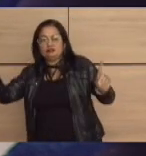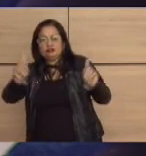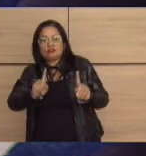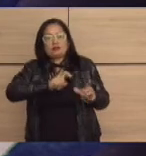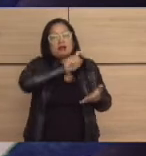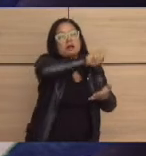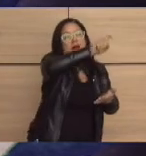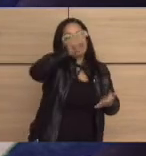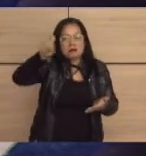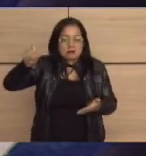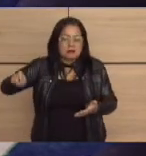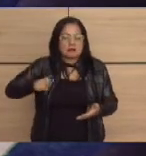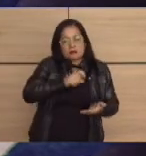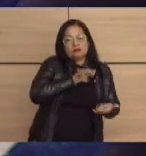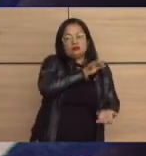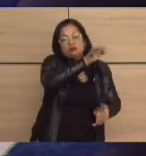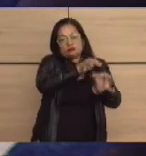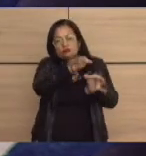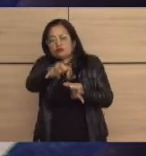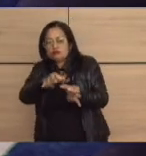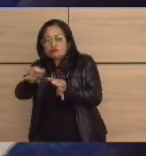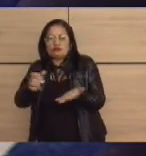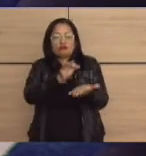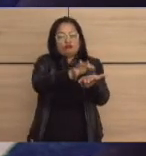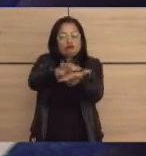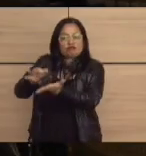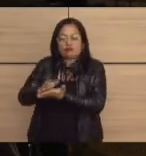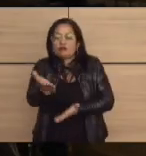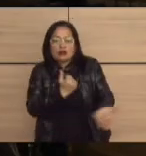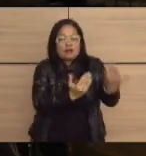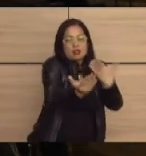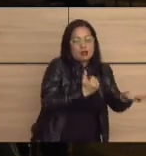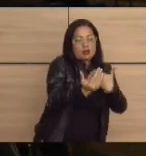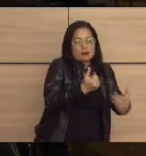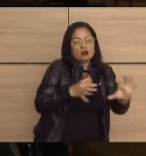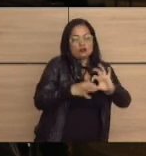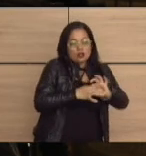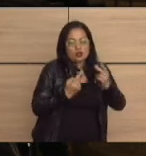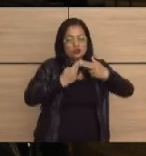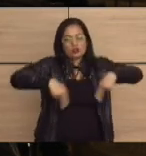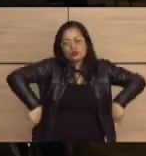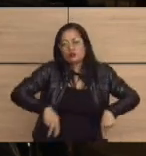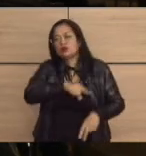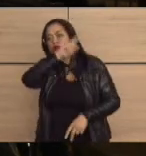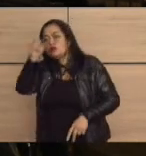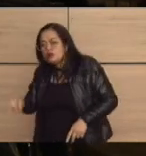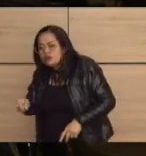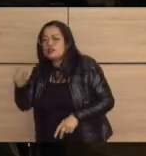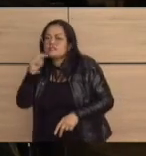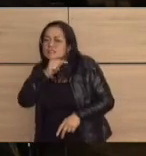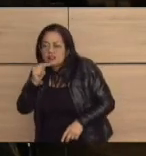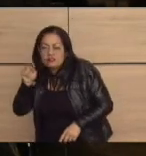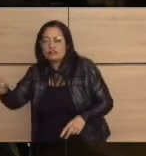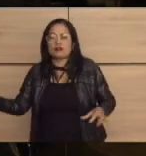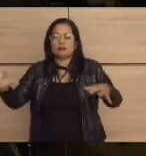ciudad en ciudad tratando de decirle a la gente que se unieran con los otros, a los de Tunja que se unieran con los de Santa Fe, que se unieran